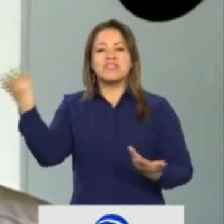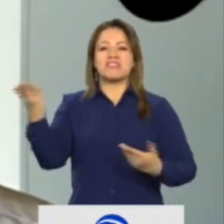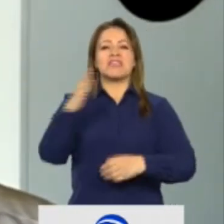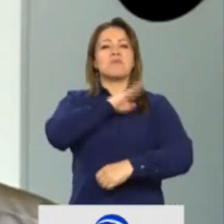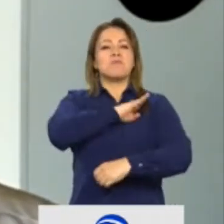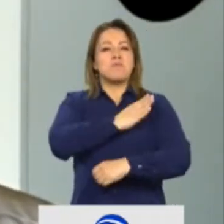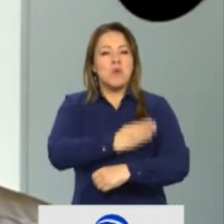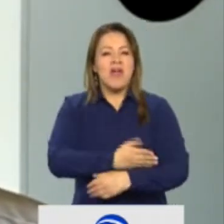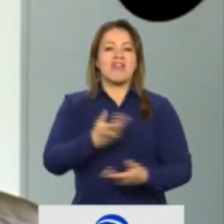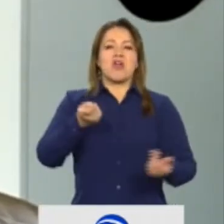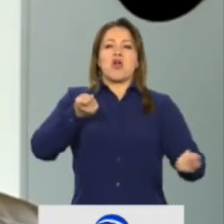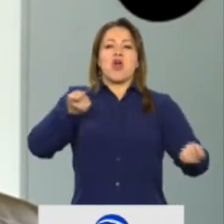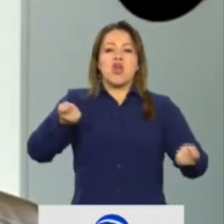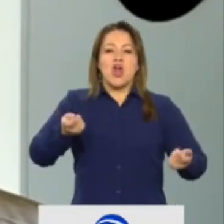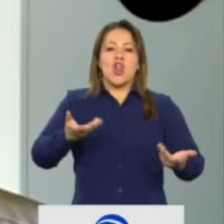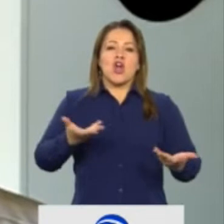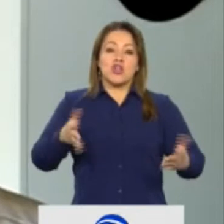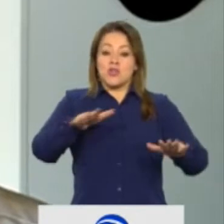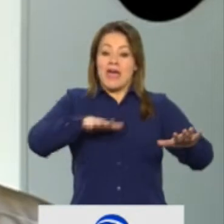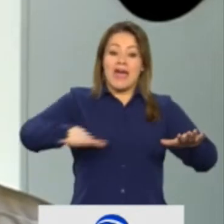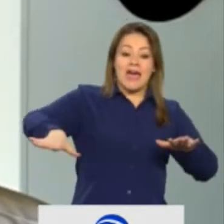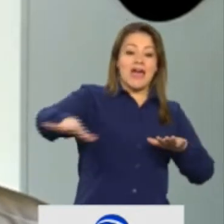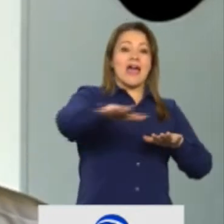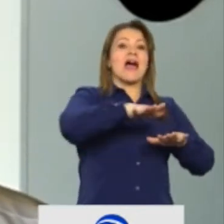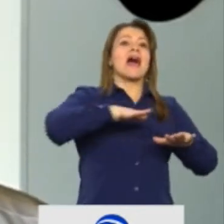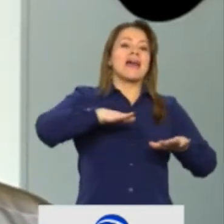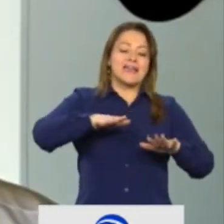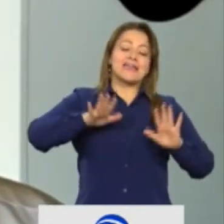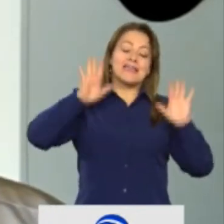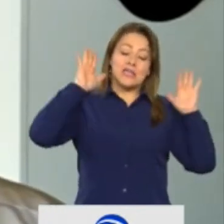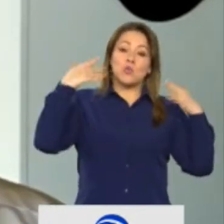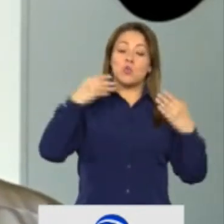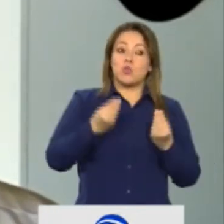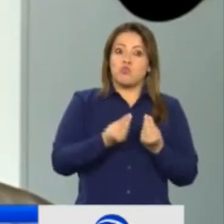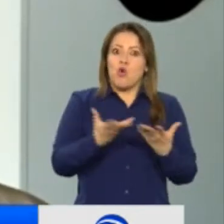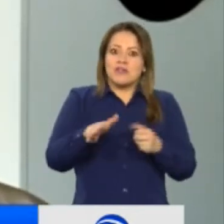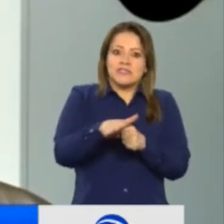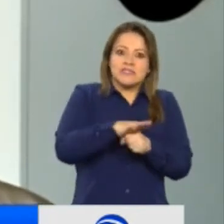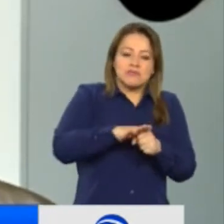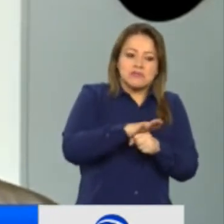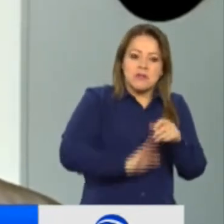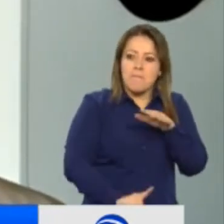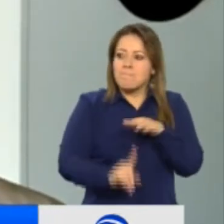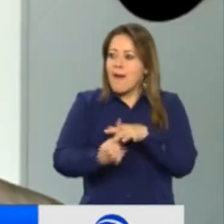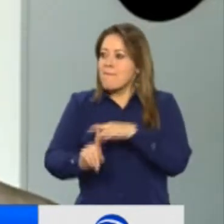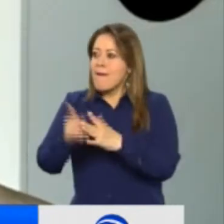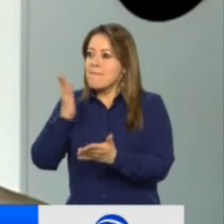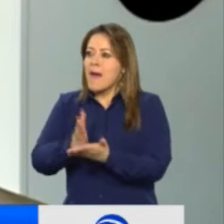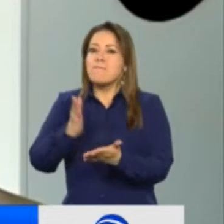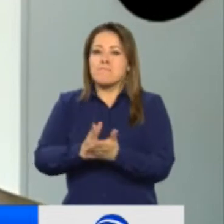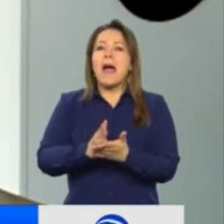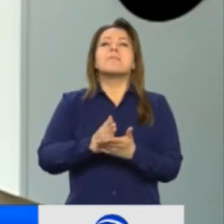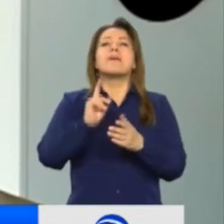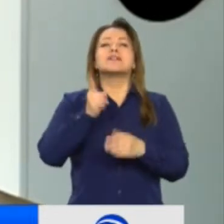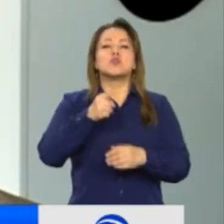esta región, que tiene una importancia geoestratégica trascendental para todos los flujos humanos hacia el sur de Bolívar,